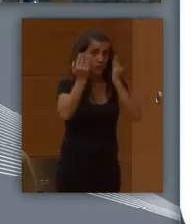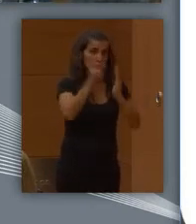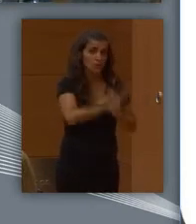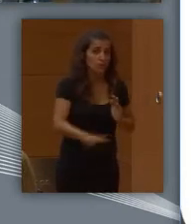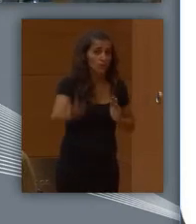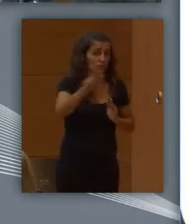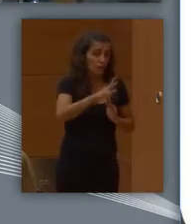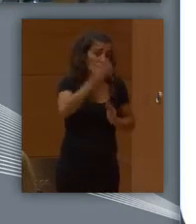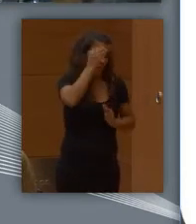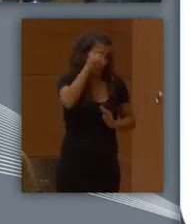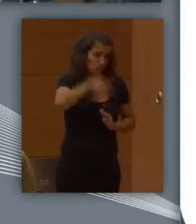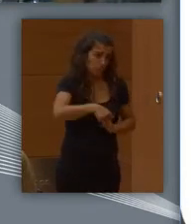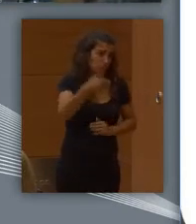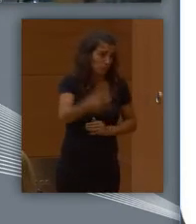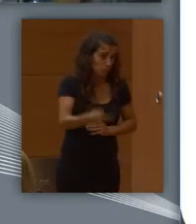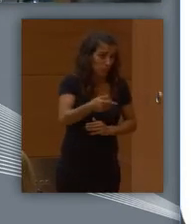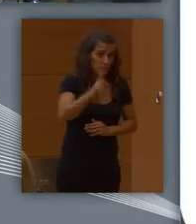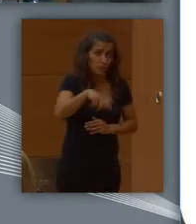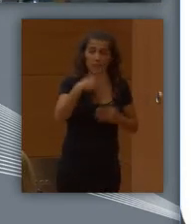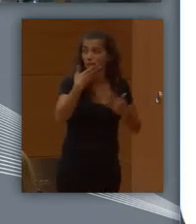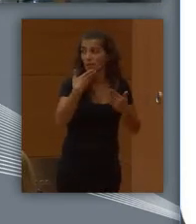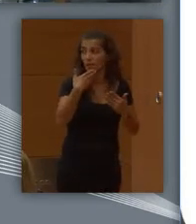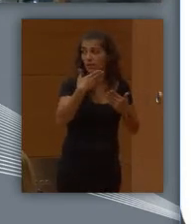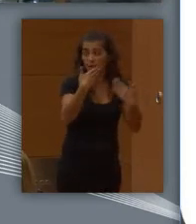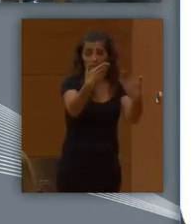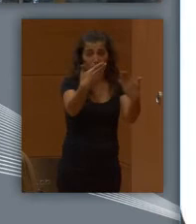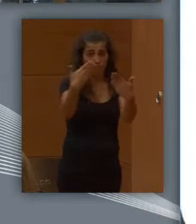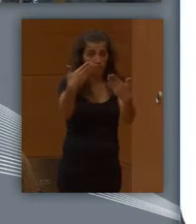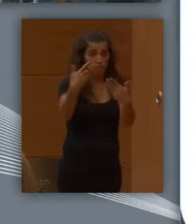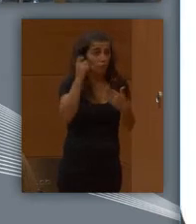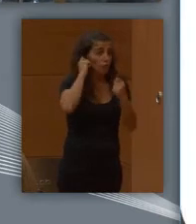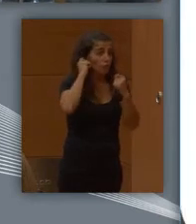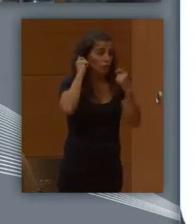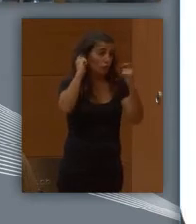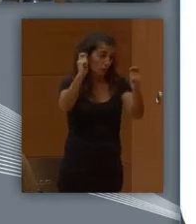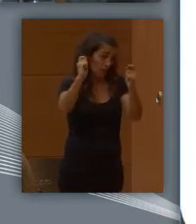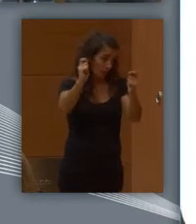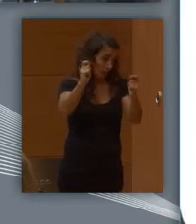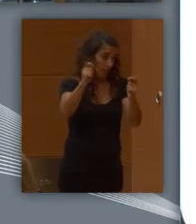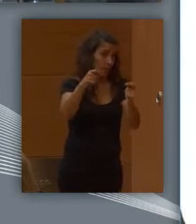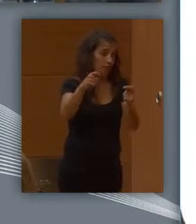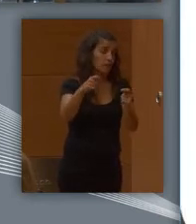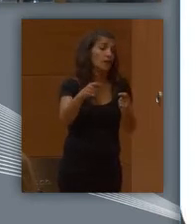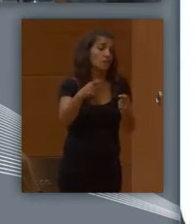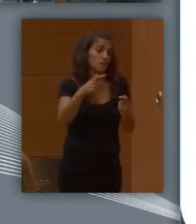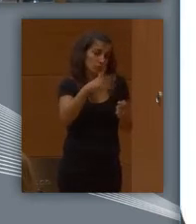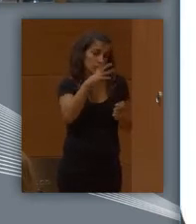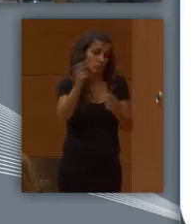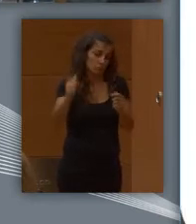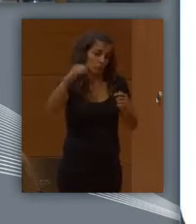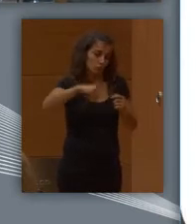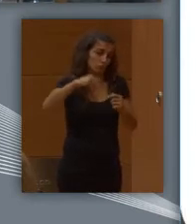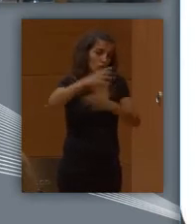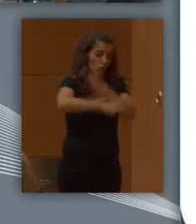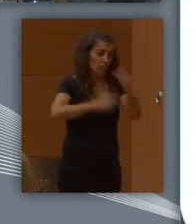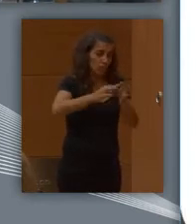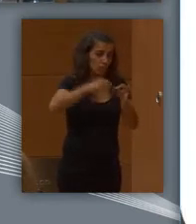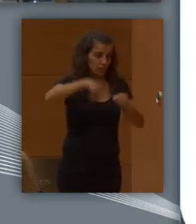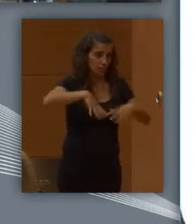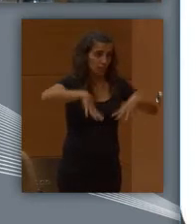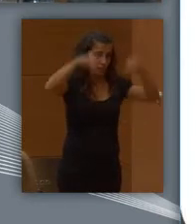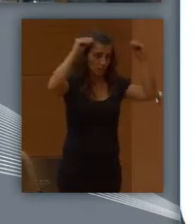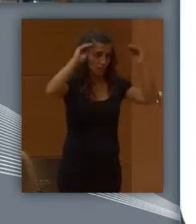Felicitarle asimismo al CENTAC por la organización, desde luego, y por la elección de este magnífico Palacio de Congresos, obra de Rafael